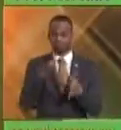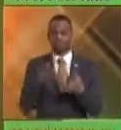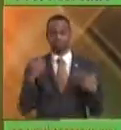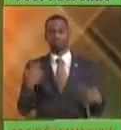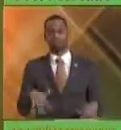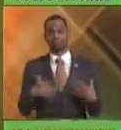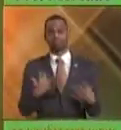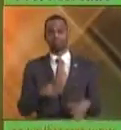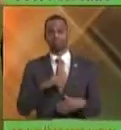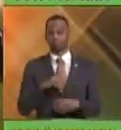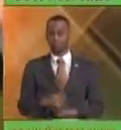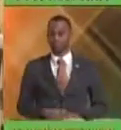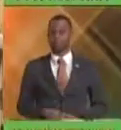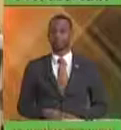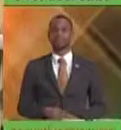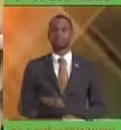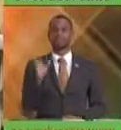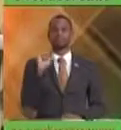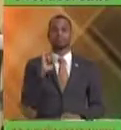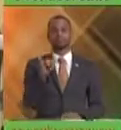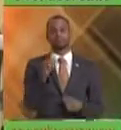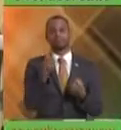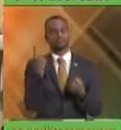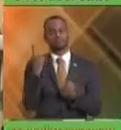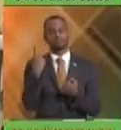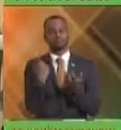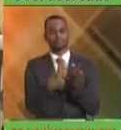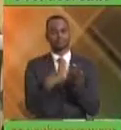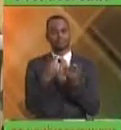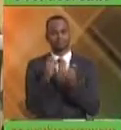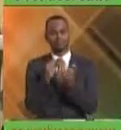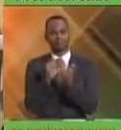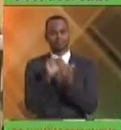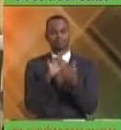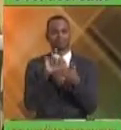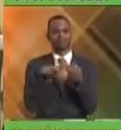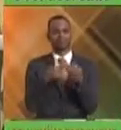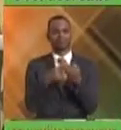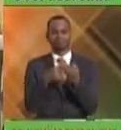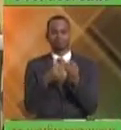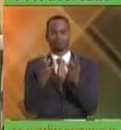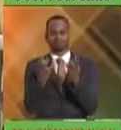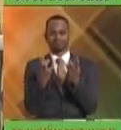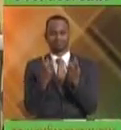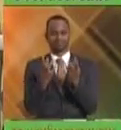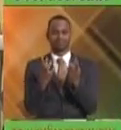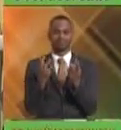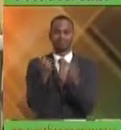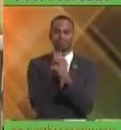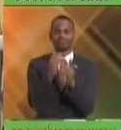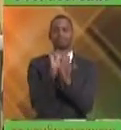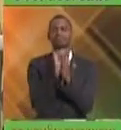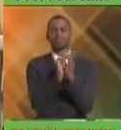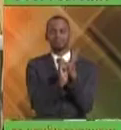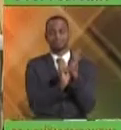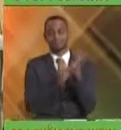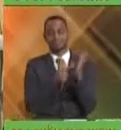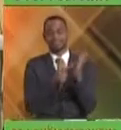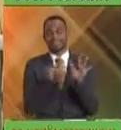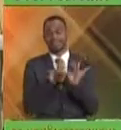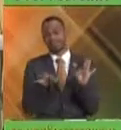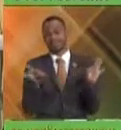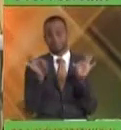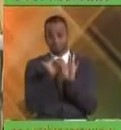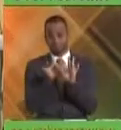este sentido es un desafío que siempre comentamos de saltillo el tema de la data de los datos que es que es fundamental